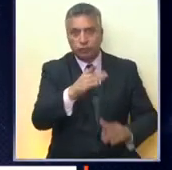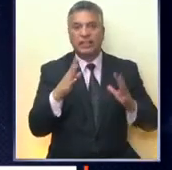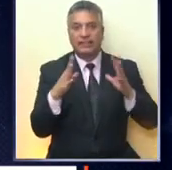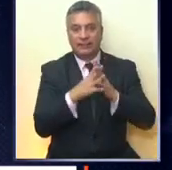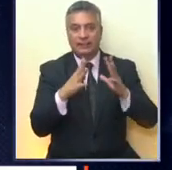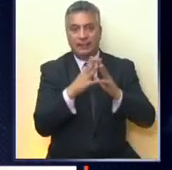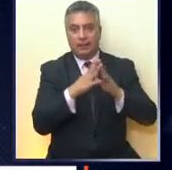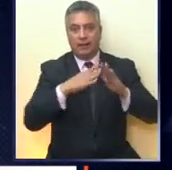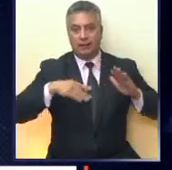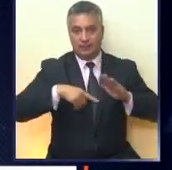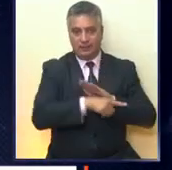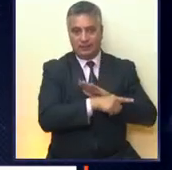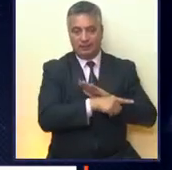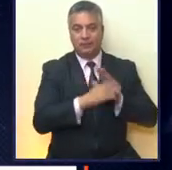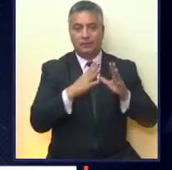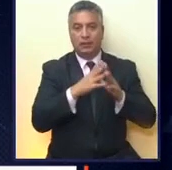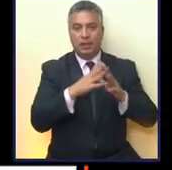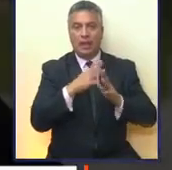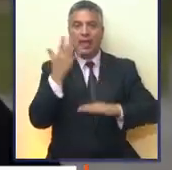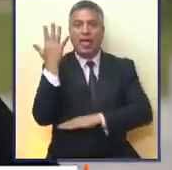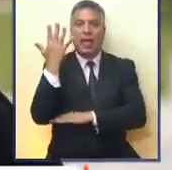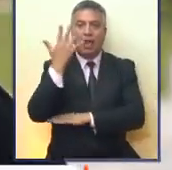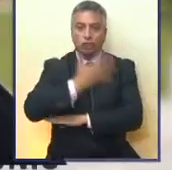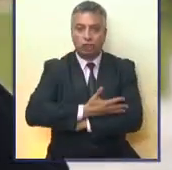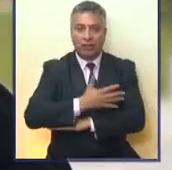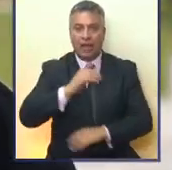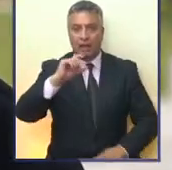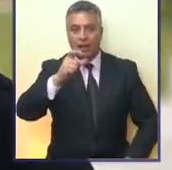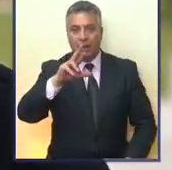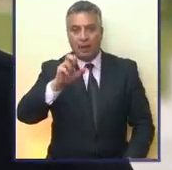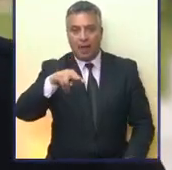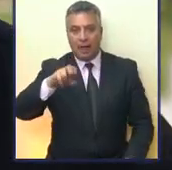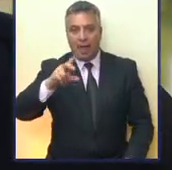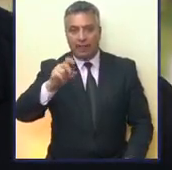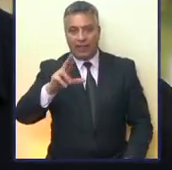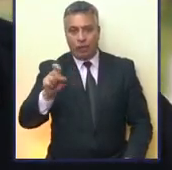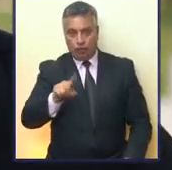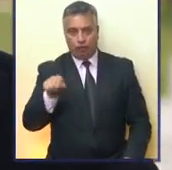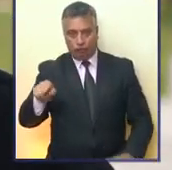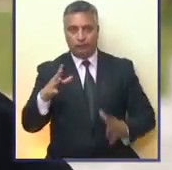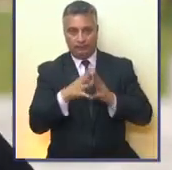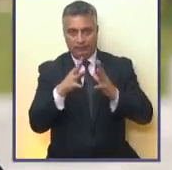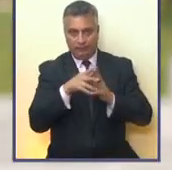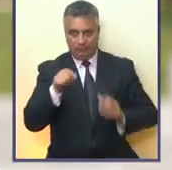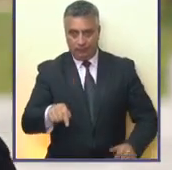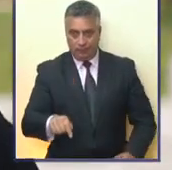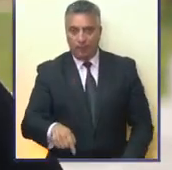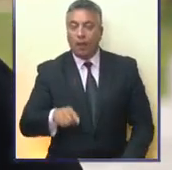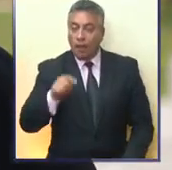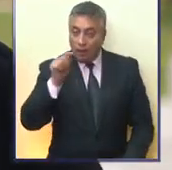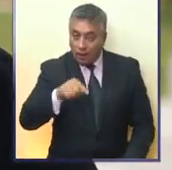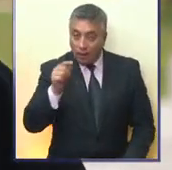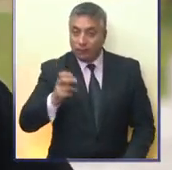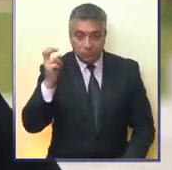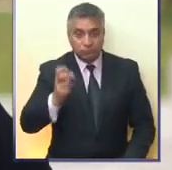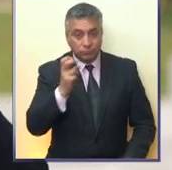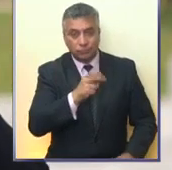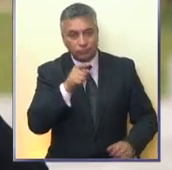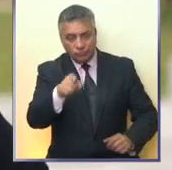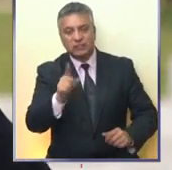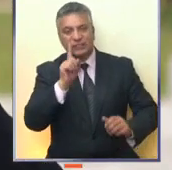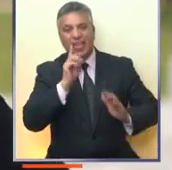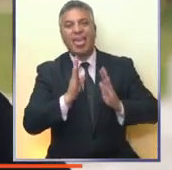el Granaderos de Quillota. Hoy en día, los principales lugares donde se producen estos delitos son las iglesias,